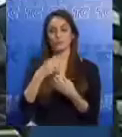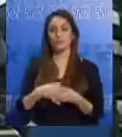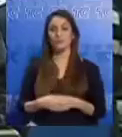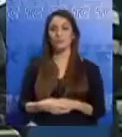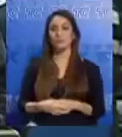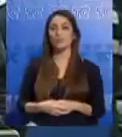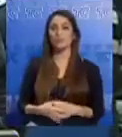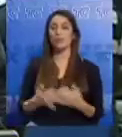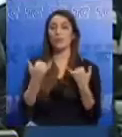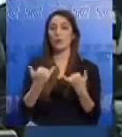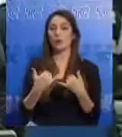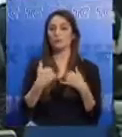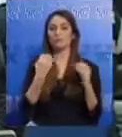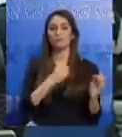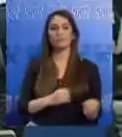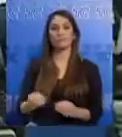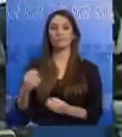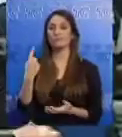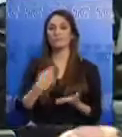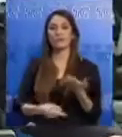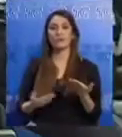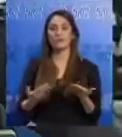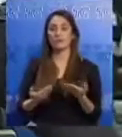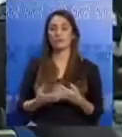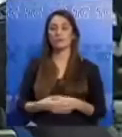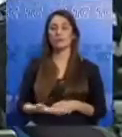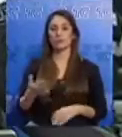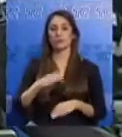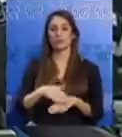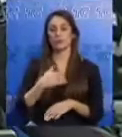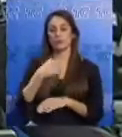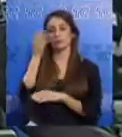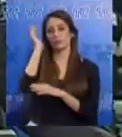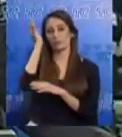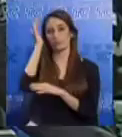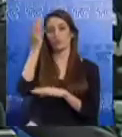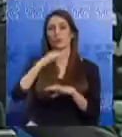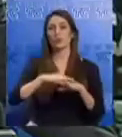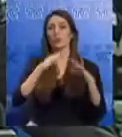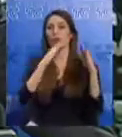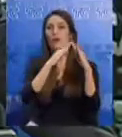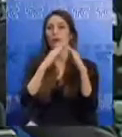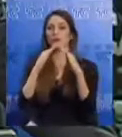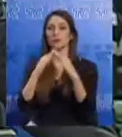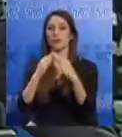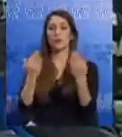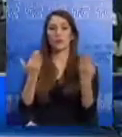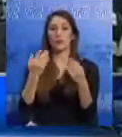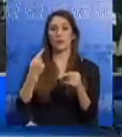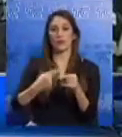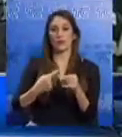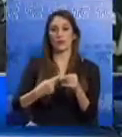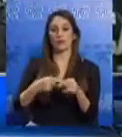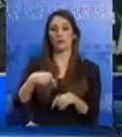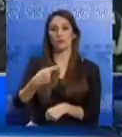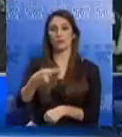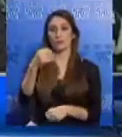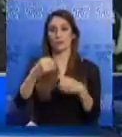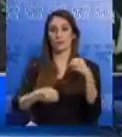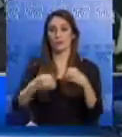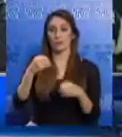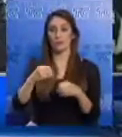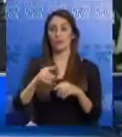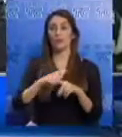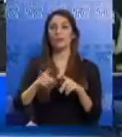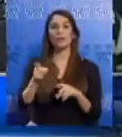Amigos, hoy se organizó en Guayaquil un evento preparatorio para la conferencia Hábitat 3, que se realizará en Quito en el mes de octubre. El